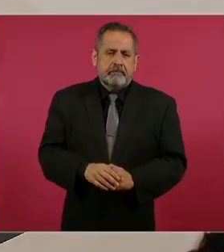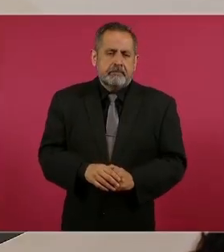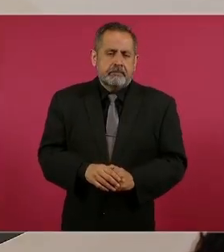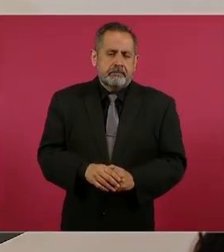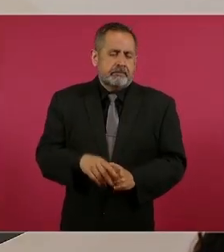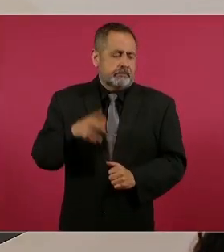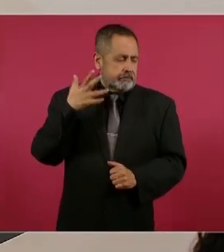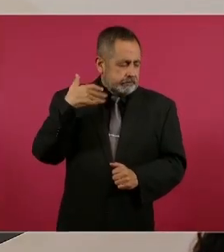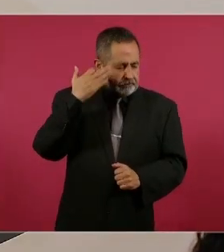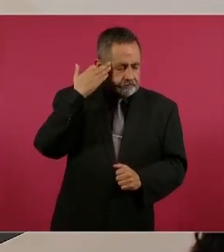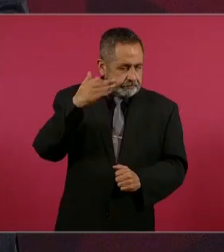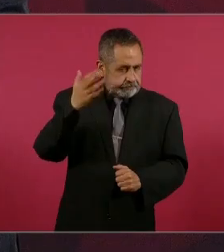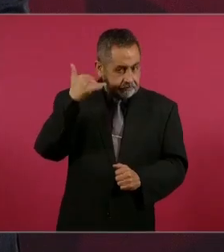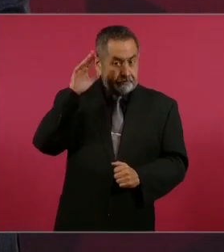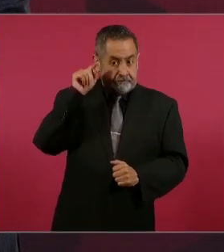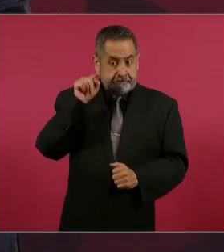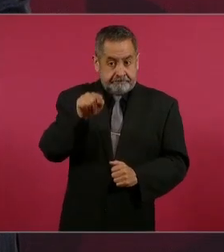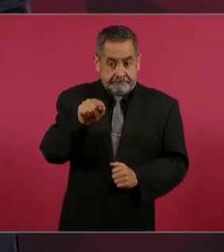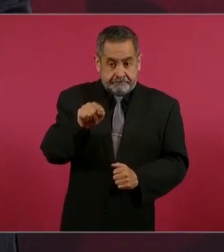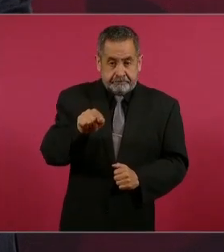En aquel tiempo